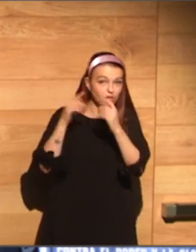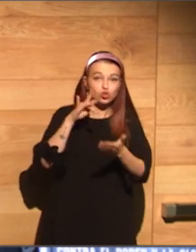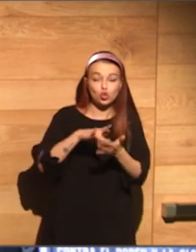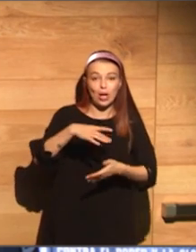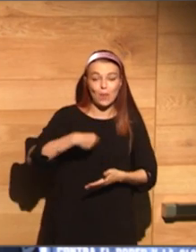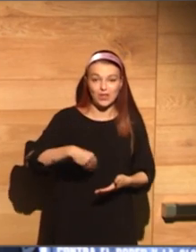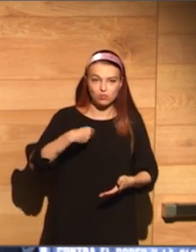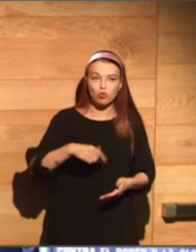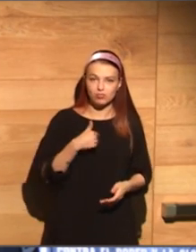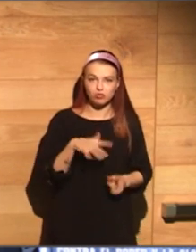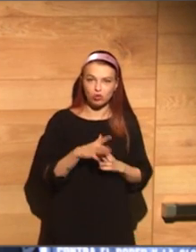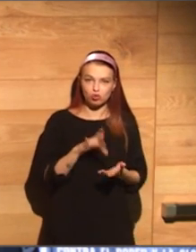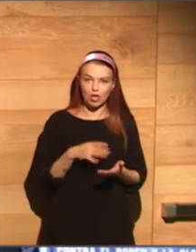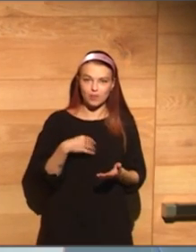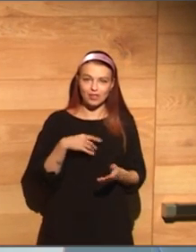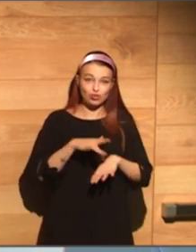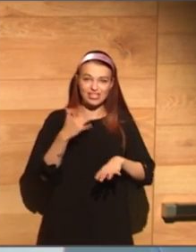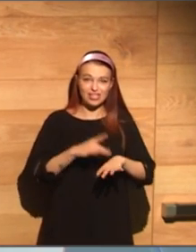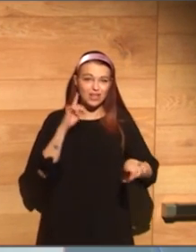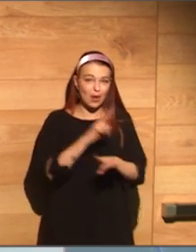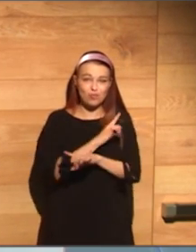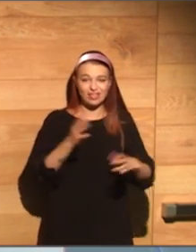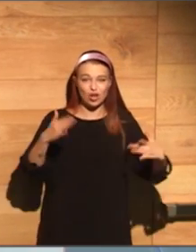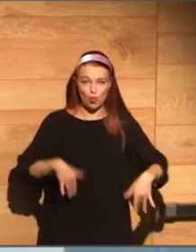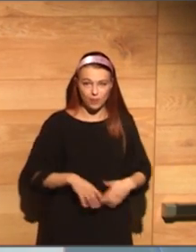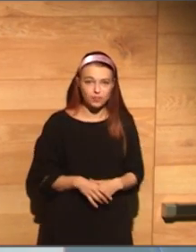además tenemos pruebas de... Este no es el programa. Sí,